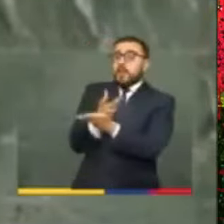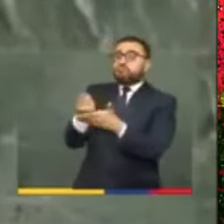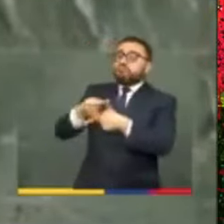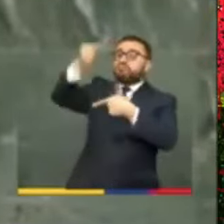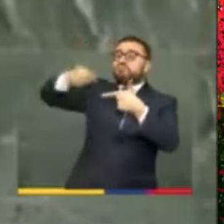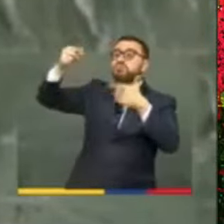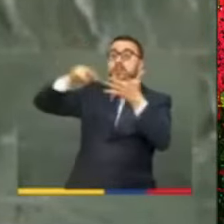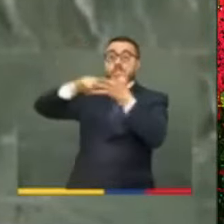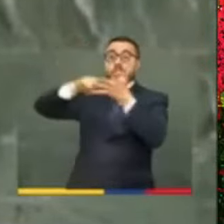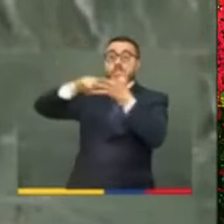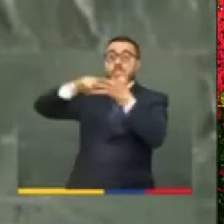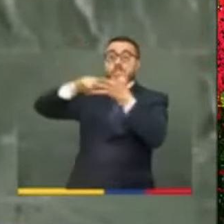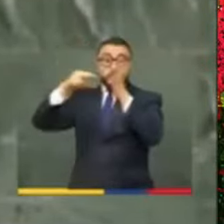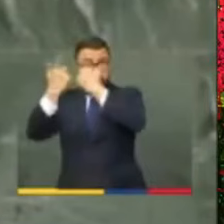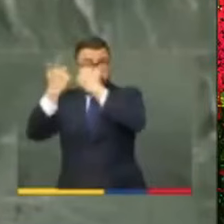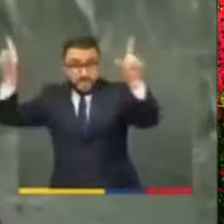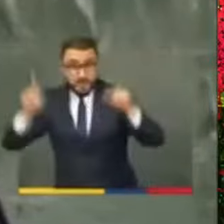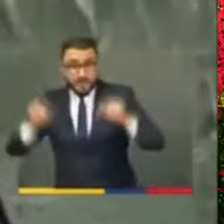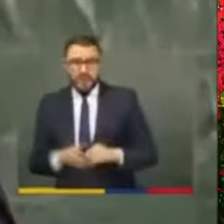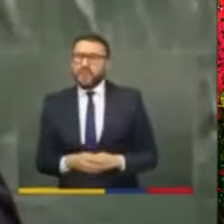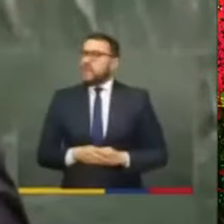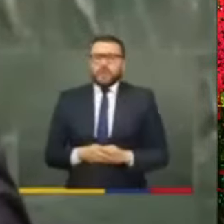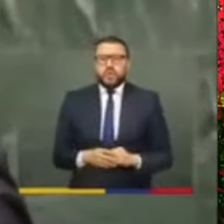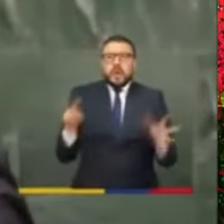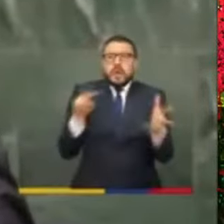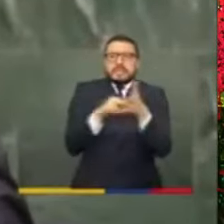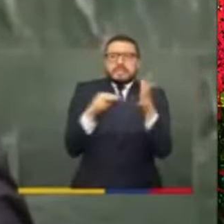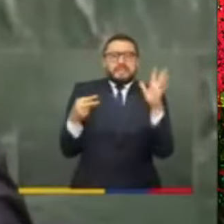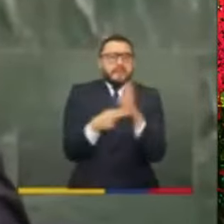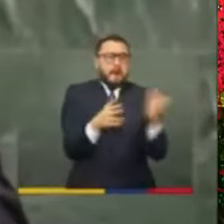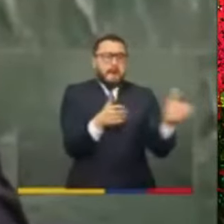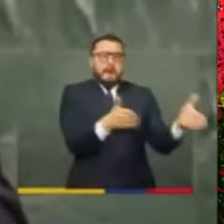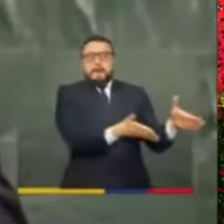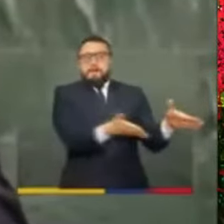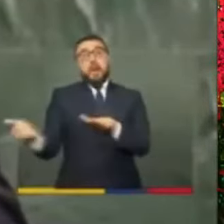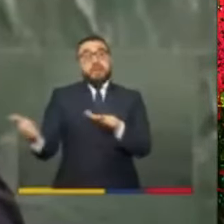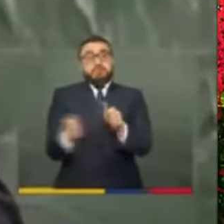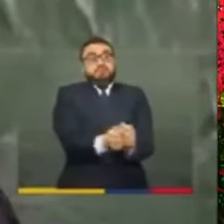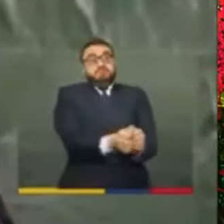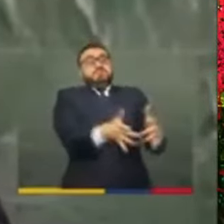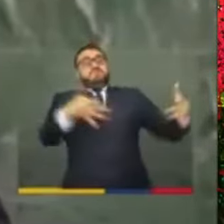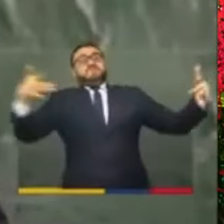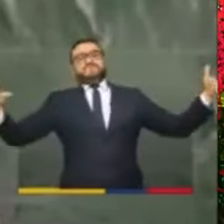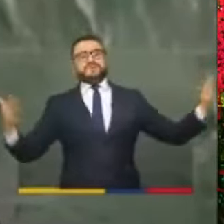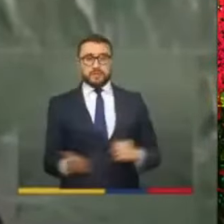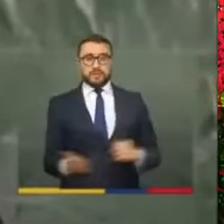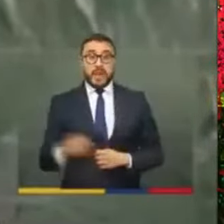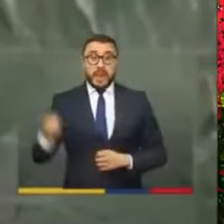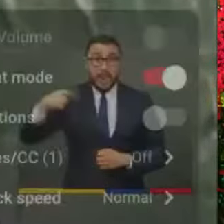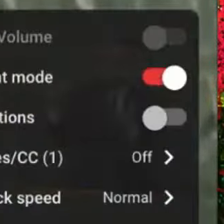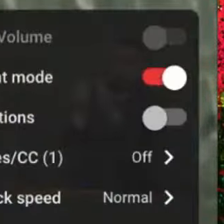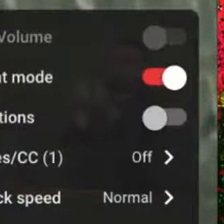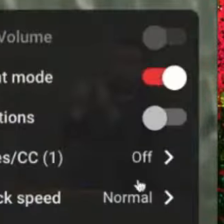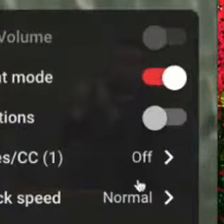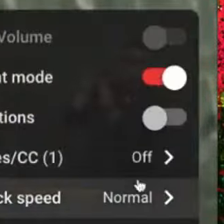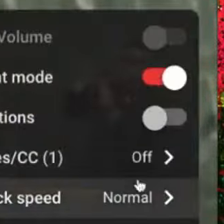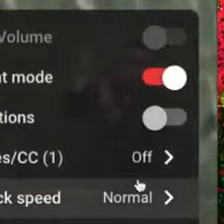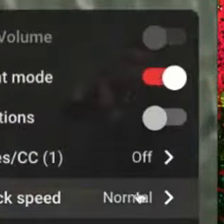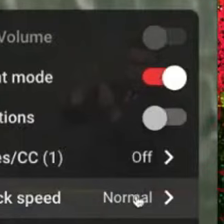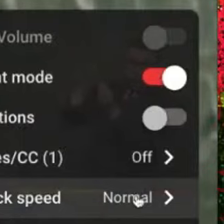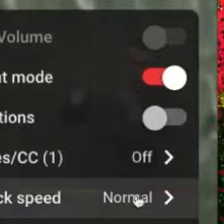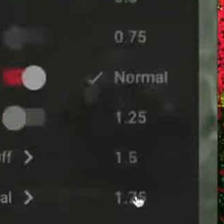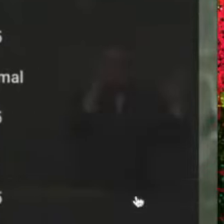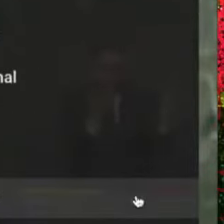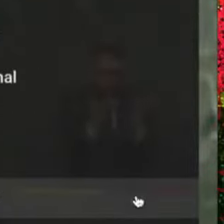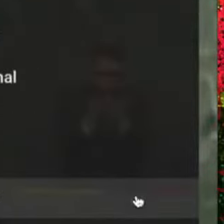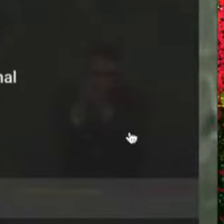decían, sino la maximización de la muerte. Ese 1% más rico de la humanidad,